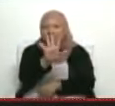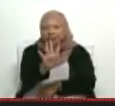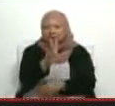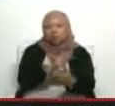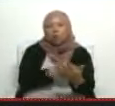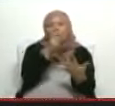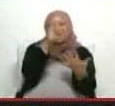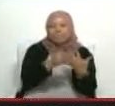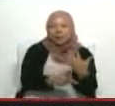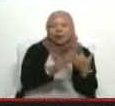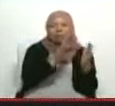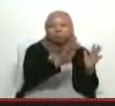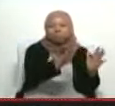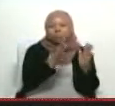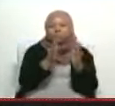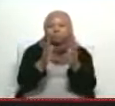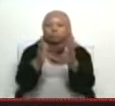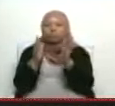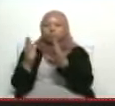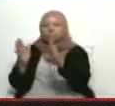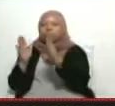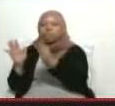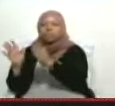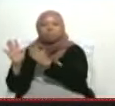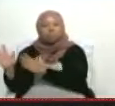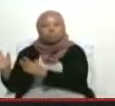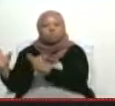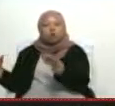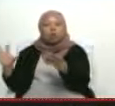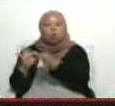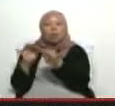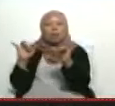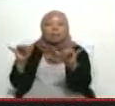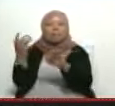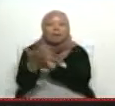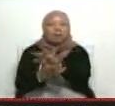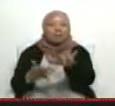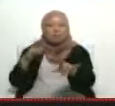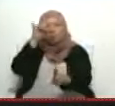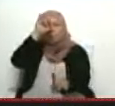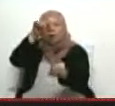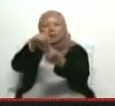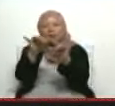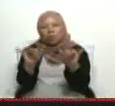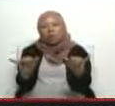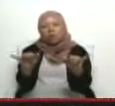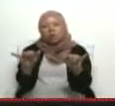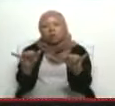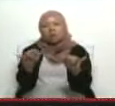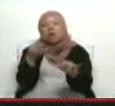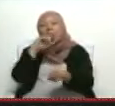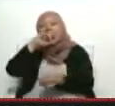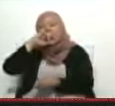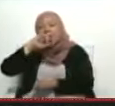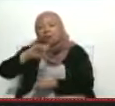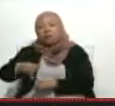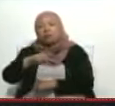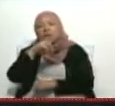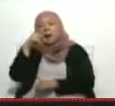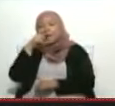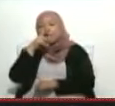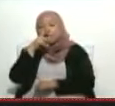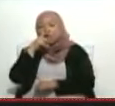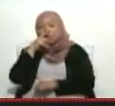estas cinco tramas, todas unidas por una misma acción que es la sed de odio, de venganza, de